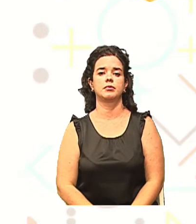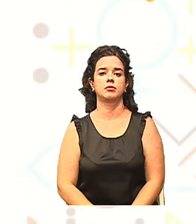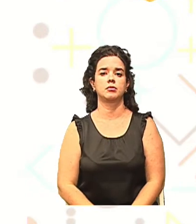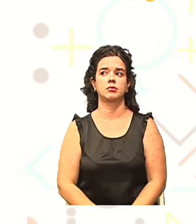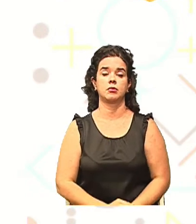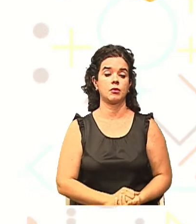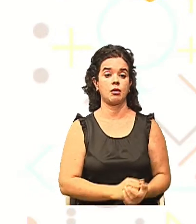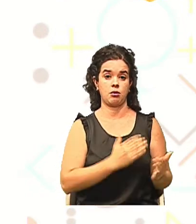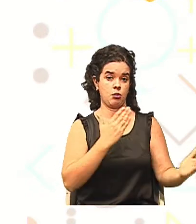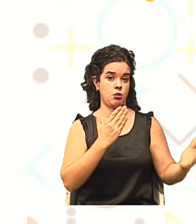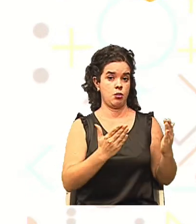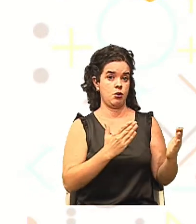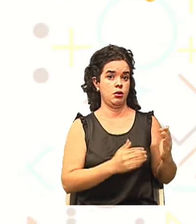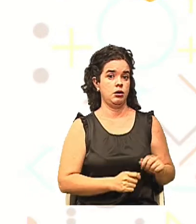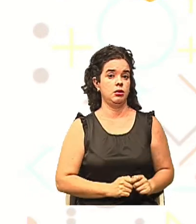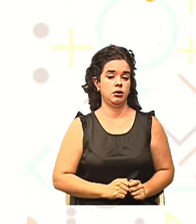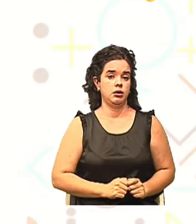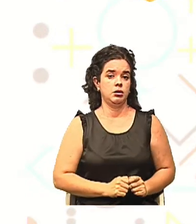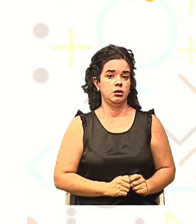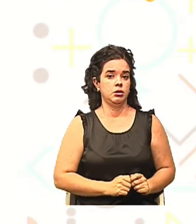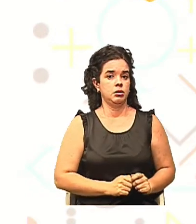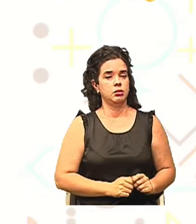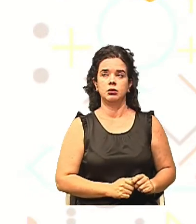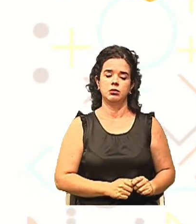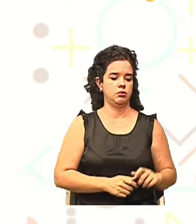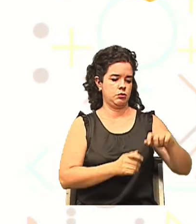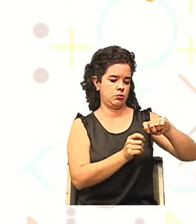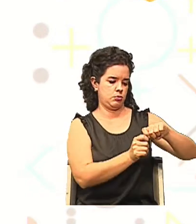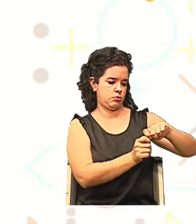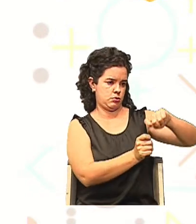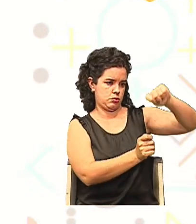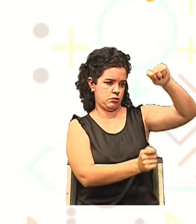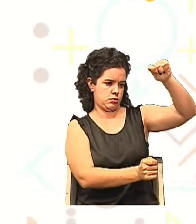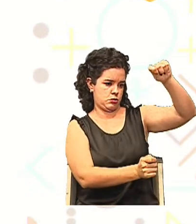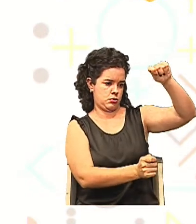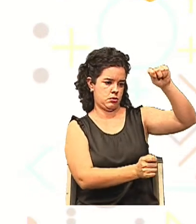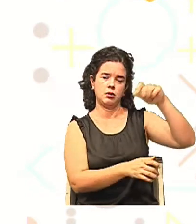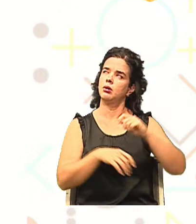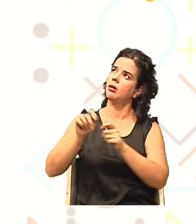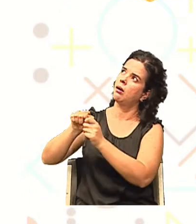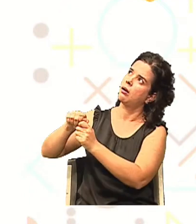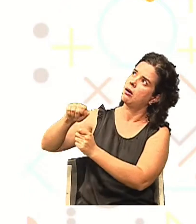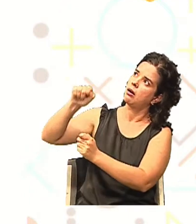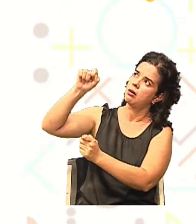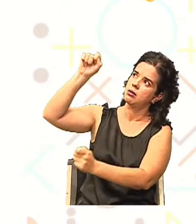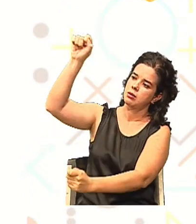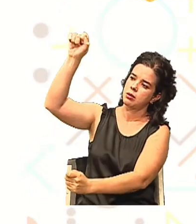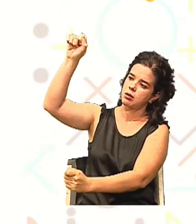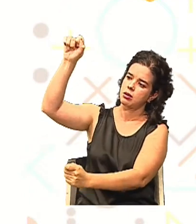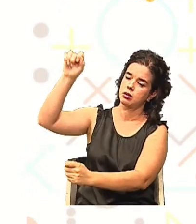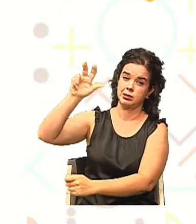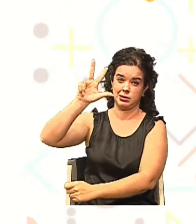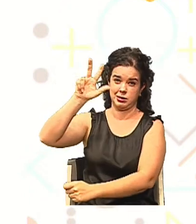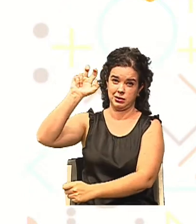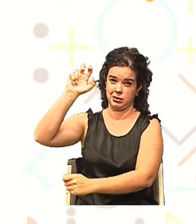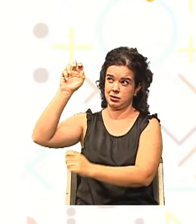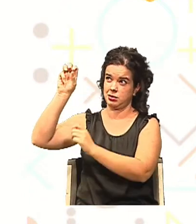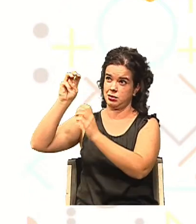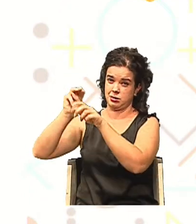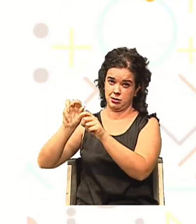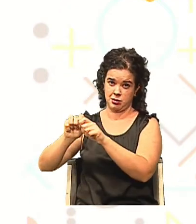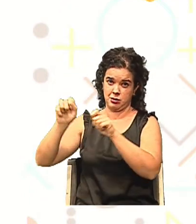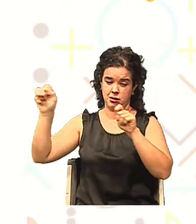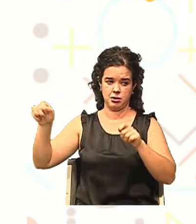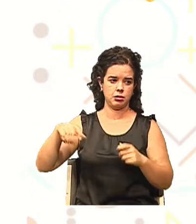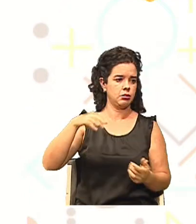Cuando comparó la altura de la torre, que es 300 metros, con la altura de la torre del